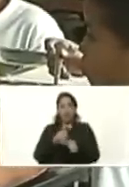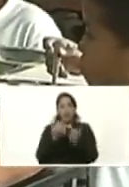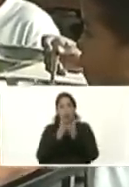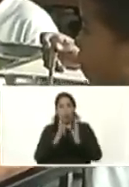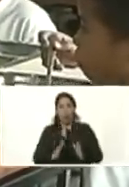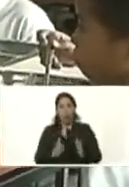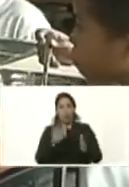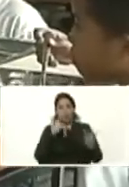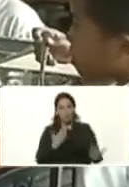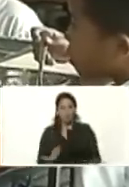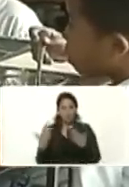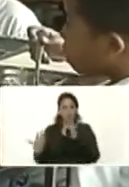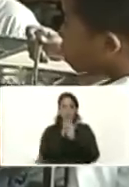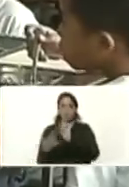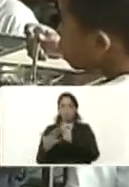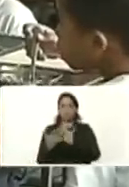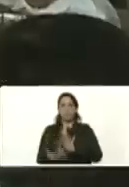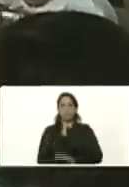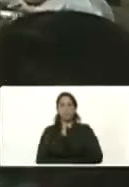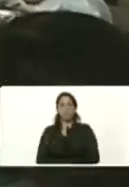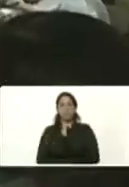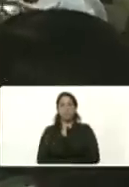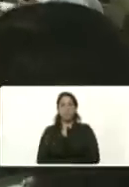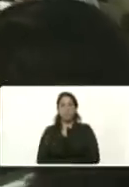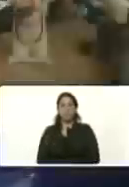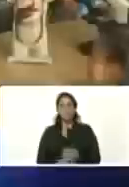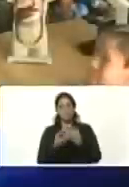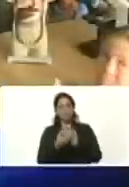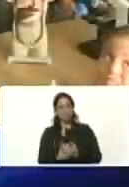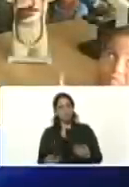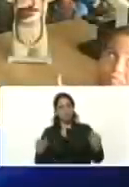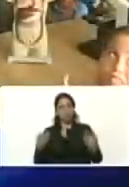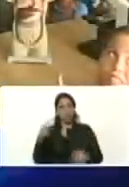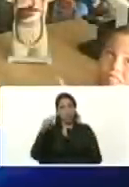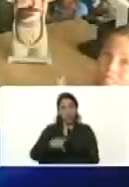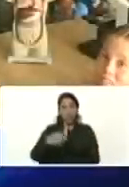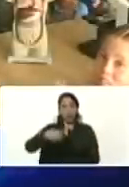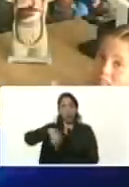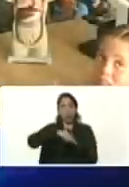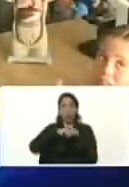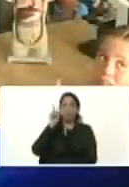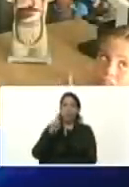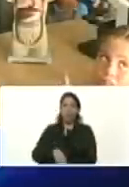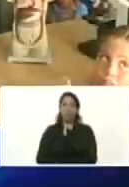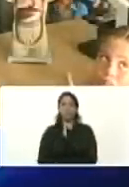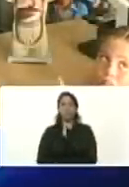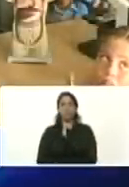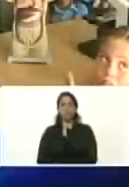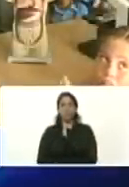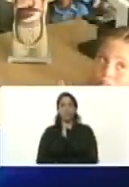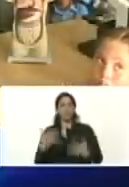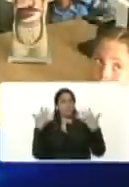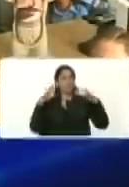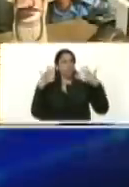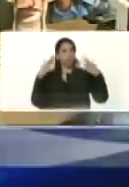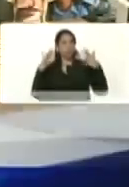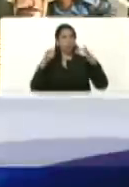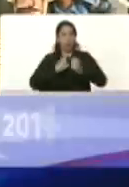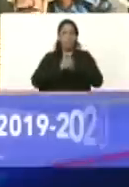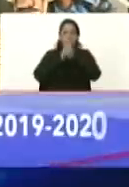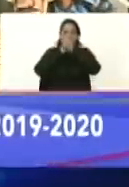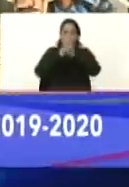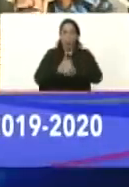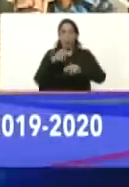adelante comandante presidente excelente desde aquí también regresamos estos aplausos de amor de estos